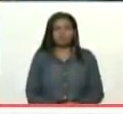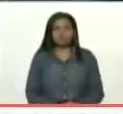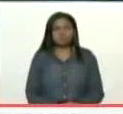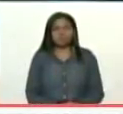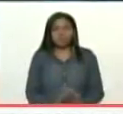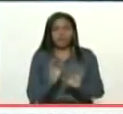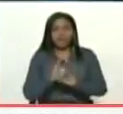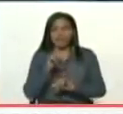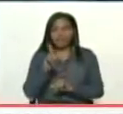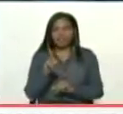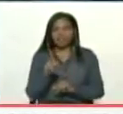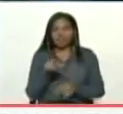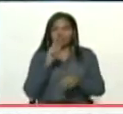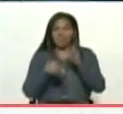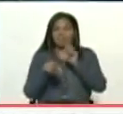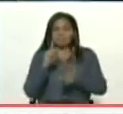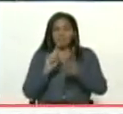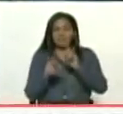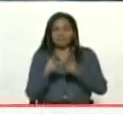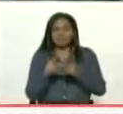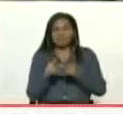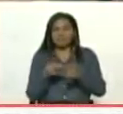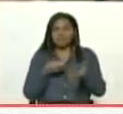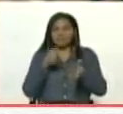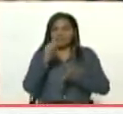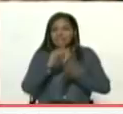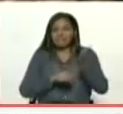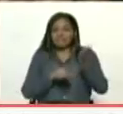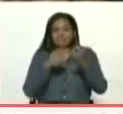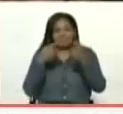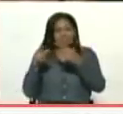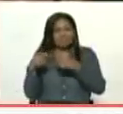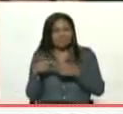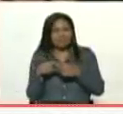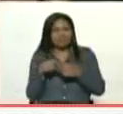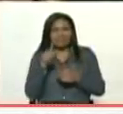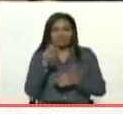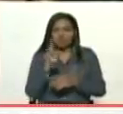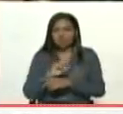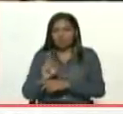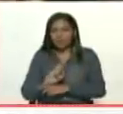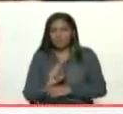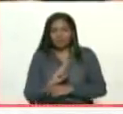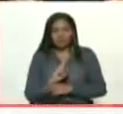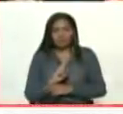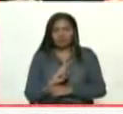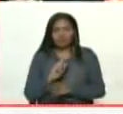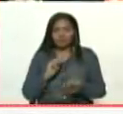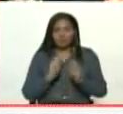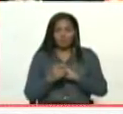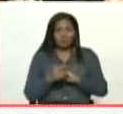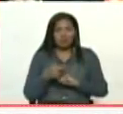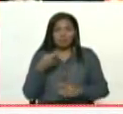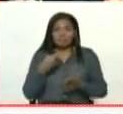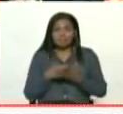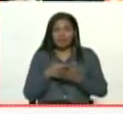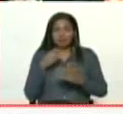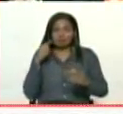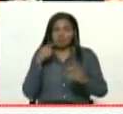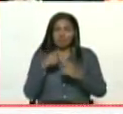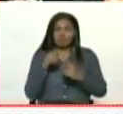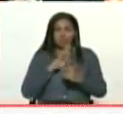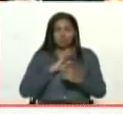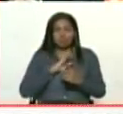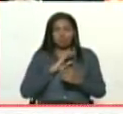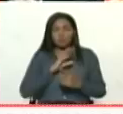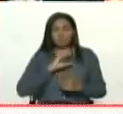Nada de esto depende de Visa y Mastercard. Son transacciones muy rápidas y son pago directo al monedero